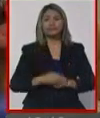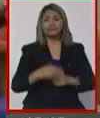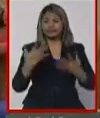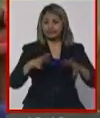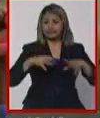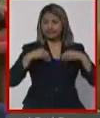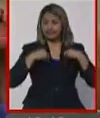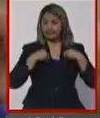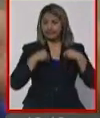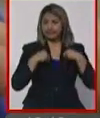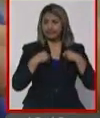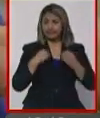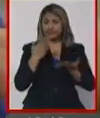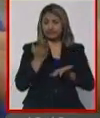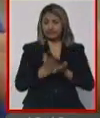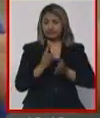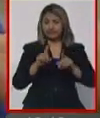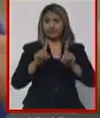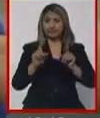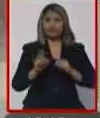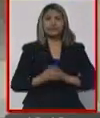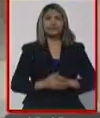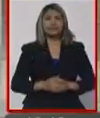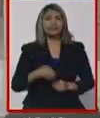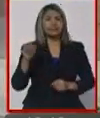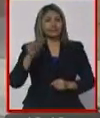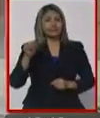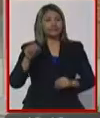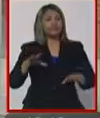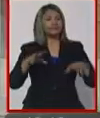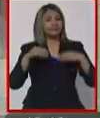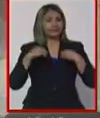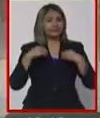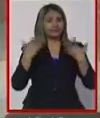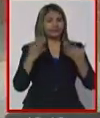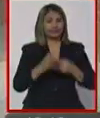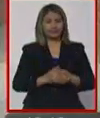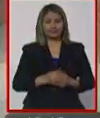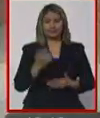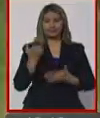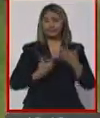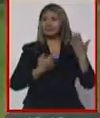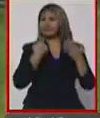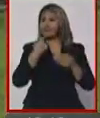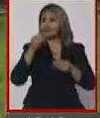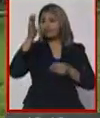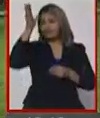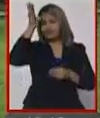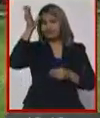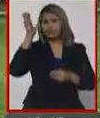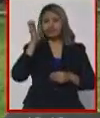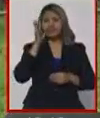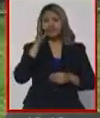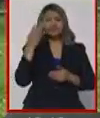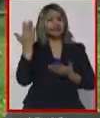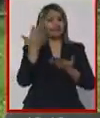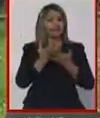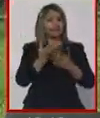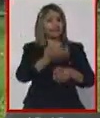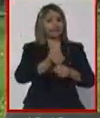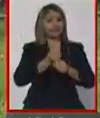¿Han acatado entonces este paro? Sí, han acatado el paro. ¿Qué le dijeron a los padres que vengan a recoger a sus